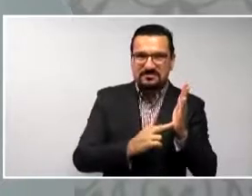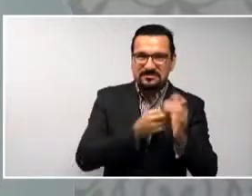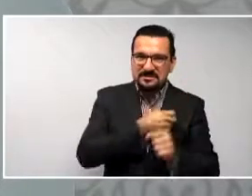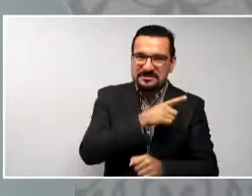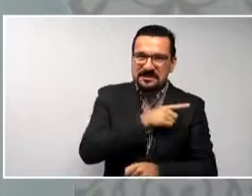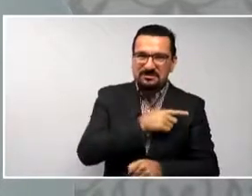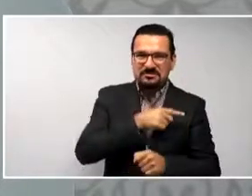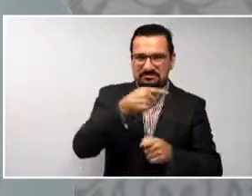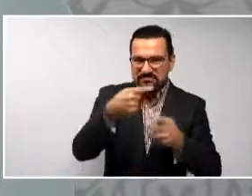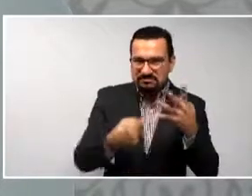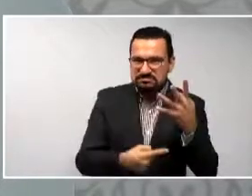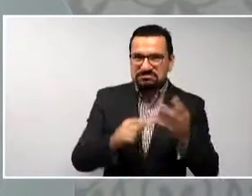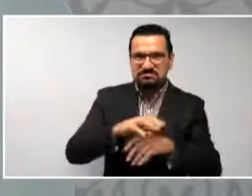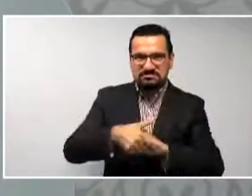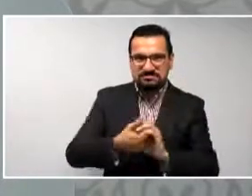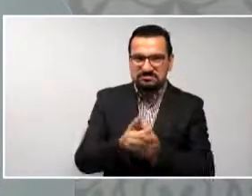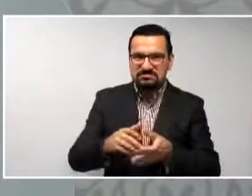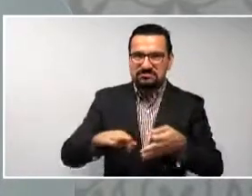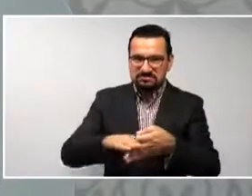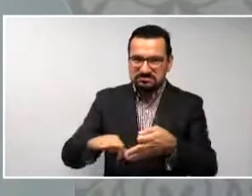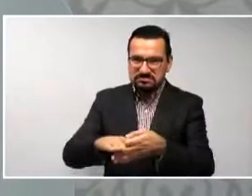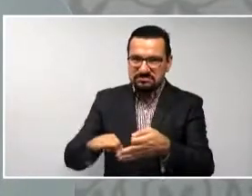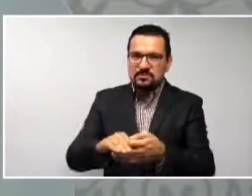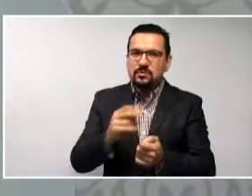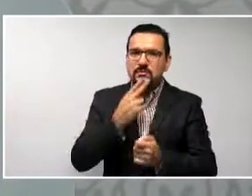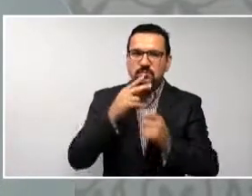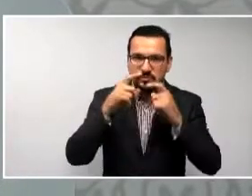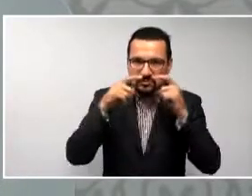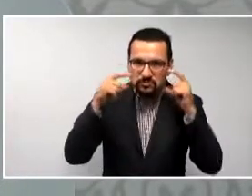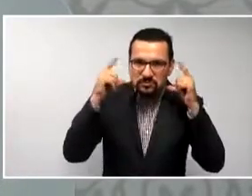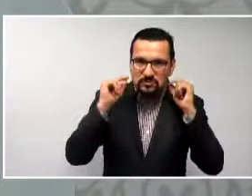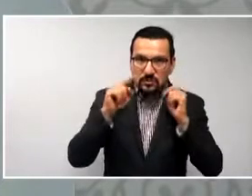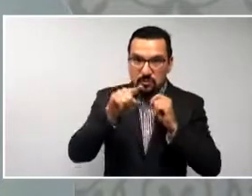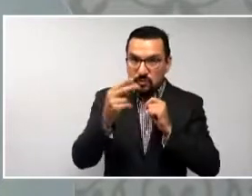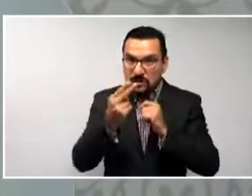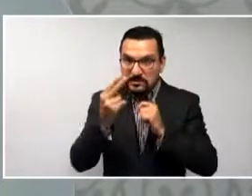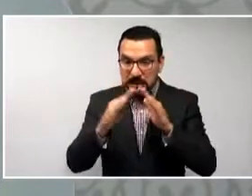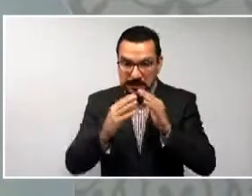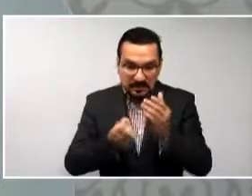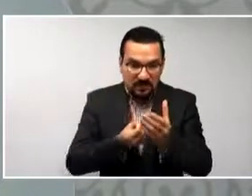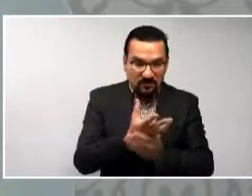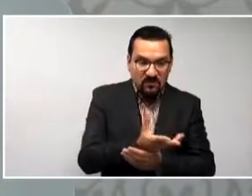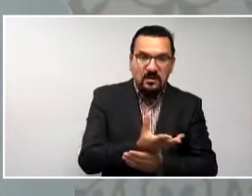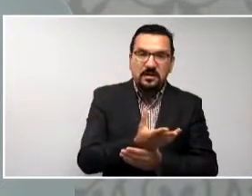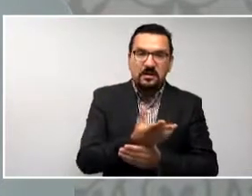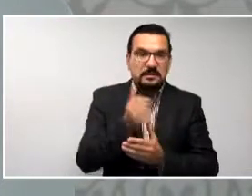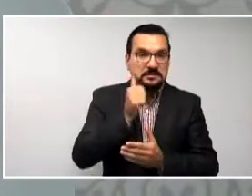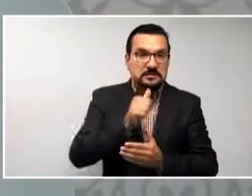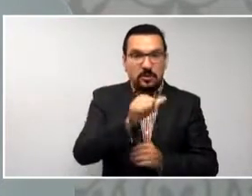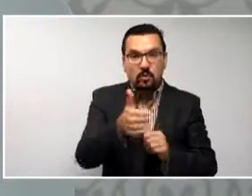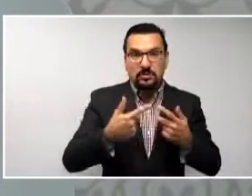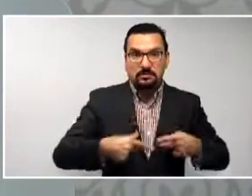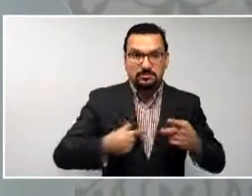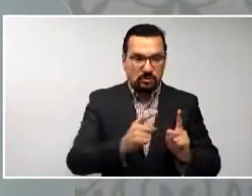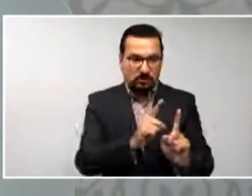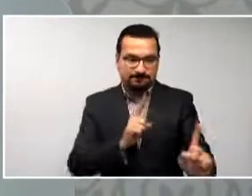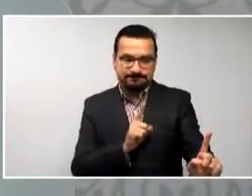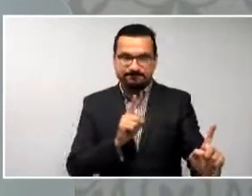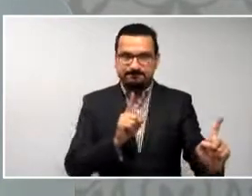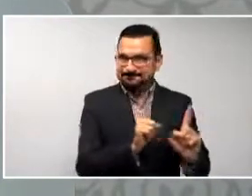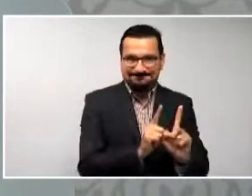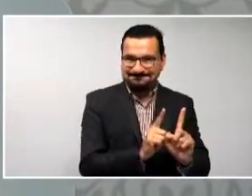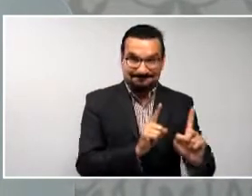tus manos frecuentemente utiliza cubrebocas si tienes que salir de casa mantén tu distancia con las demás personas